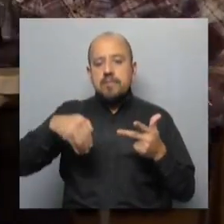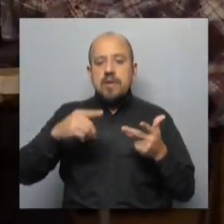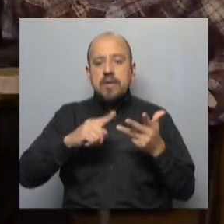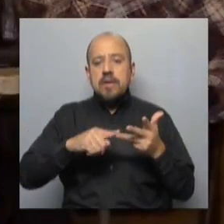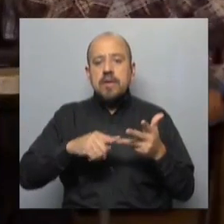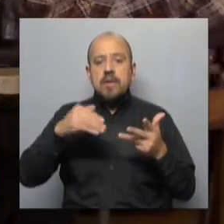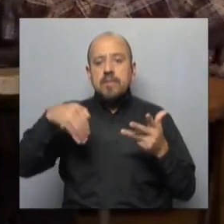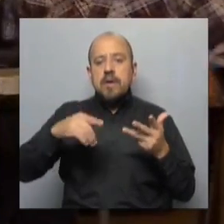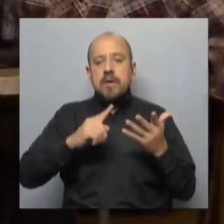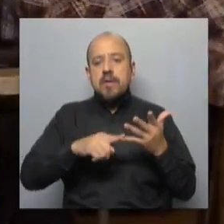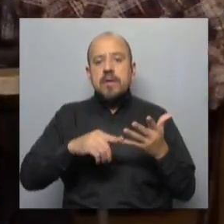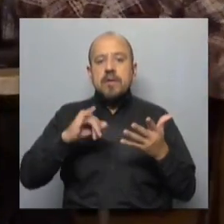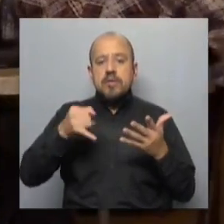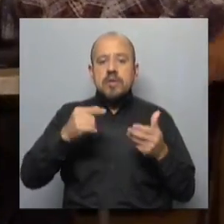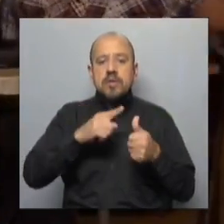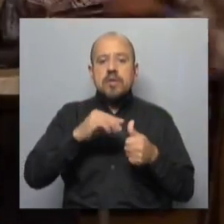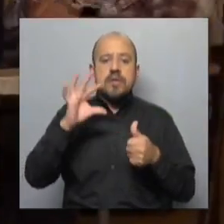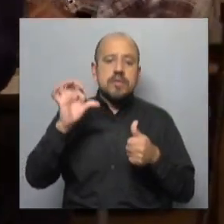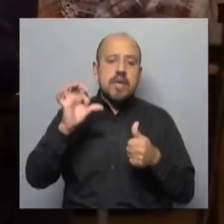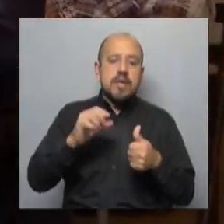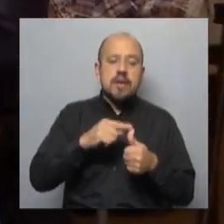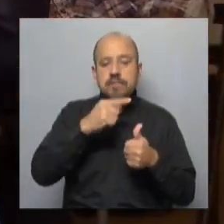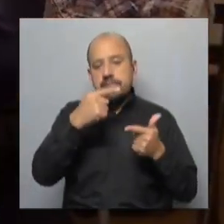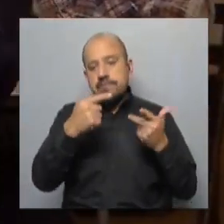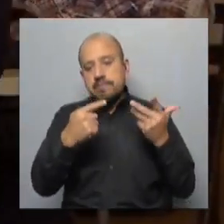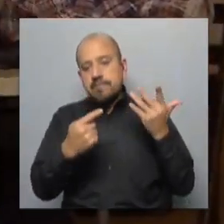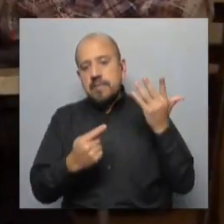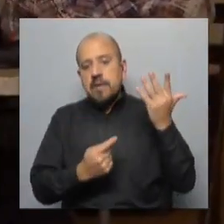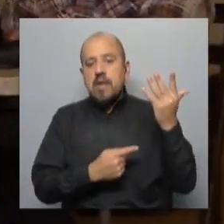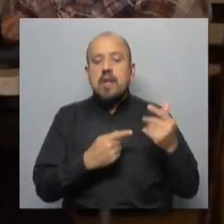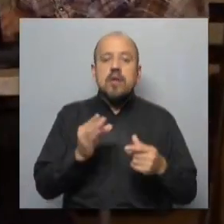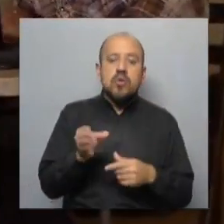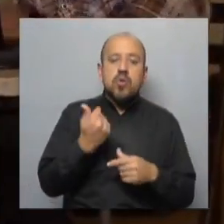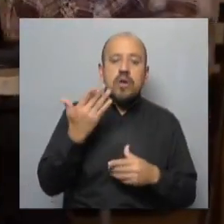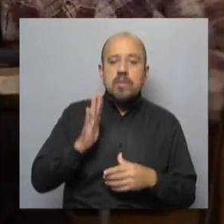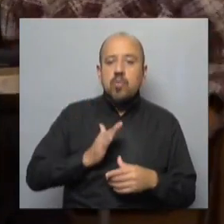maite se lee y sandra porque todas las vías importan